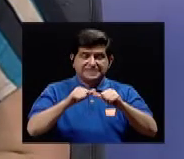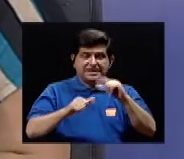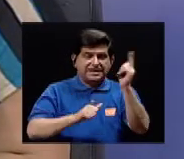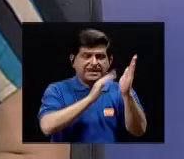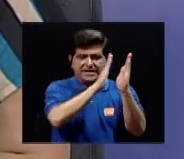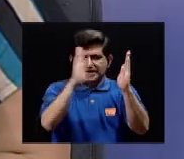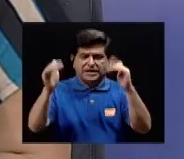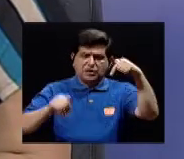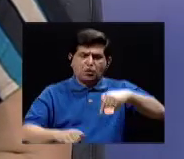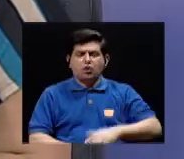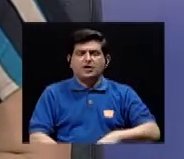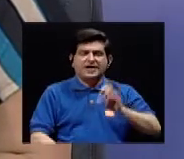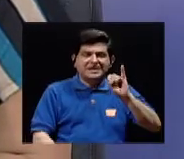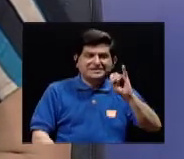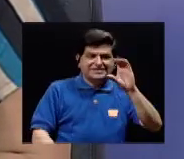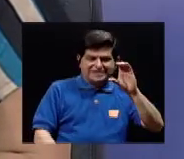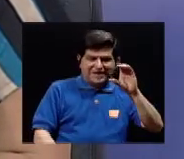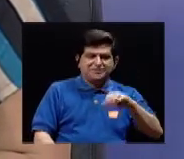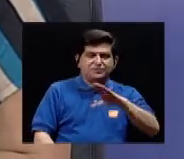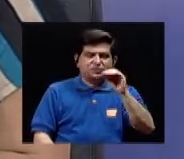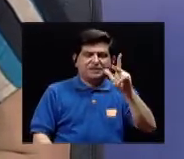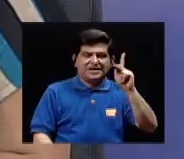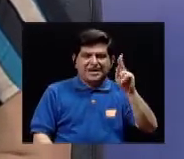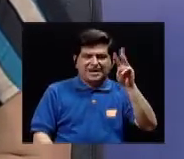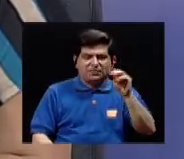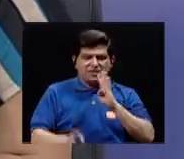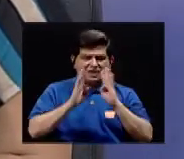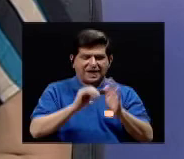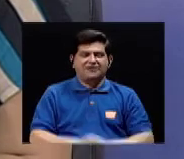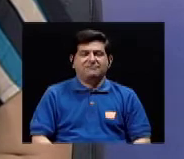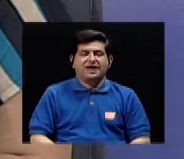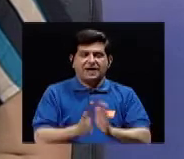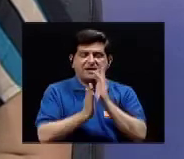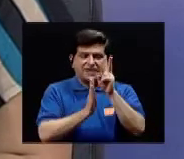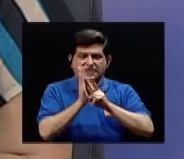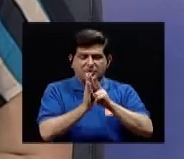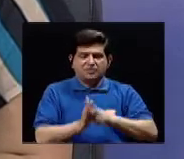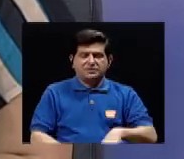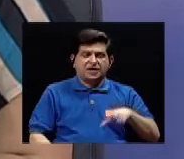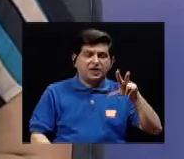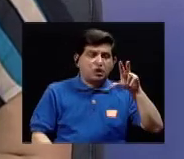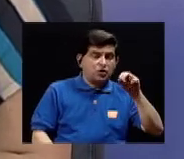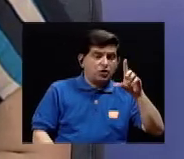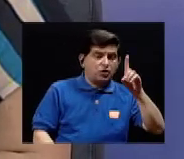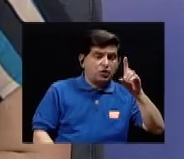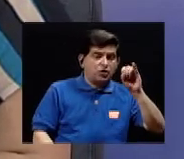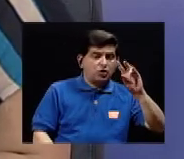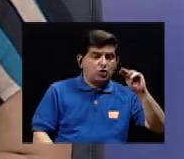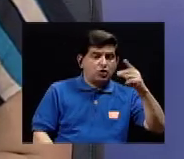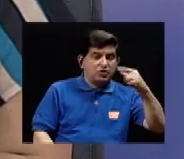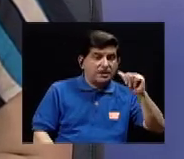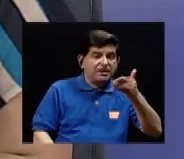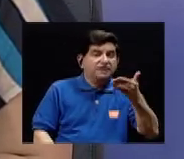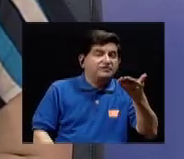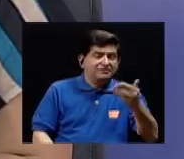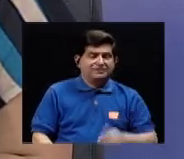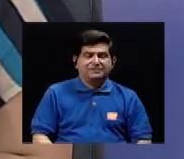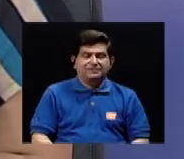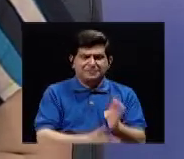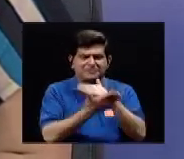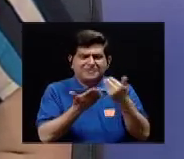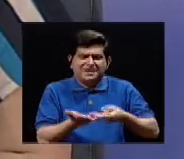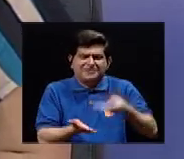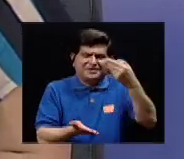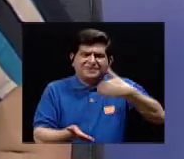Continuamos el lunes de Cinemateca hoy con Isis Campos y Quique Molina hablando del documental Si no es Dinga. Quique, parte del valor agregado que